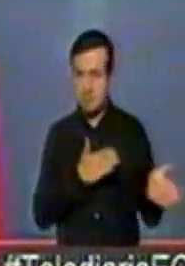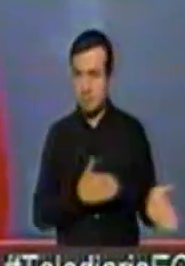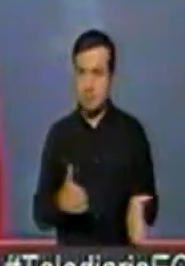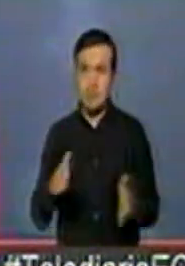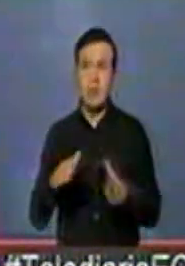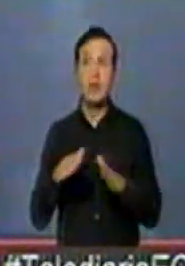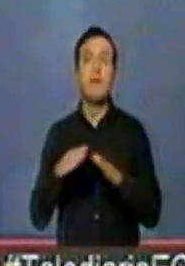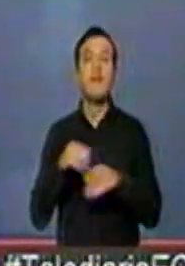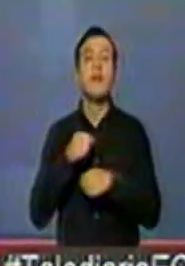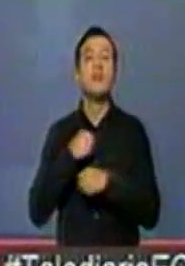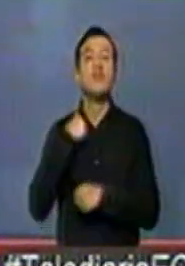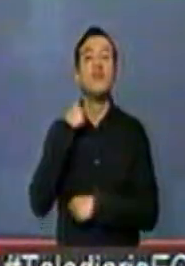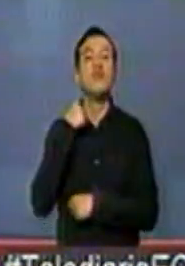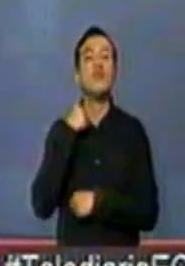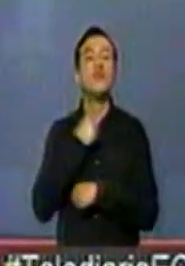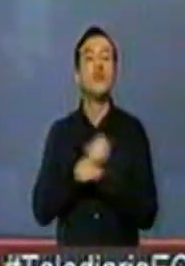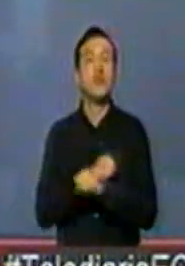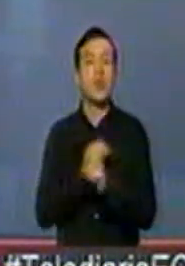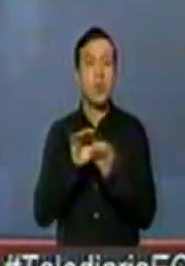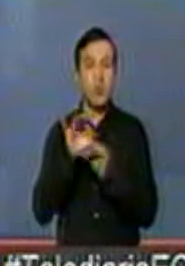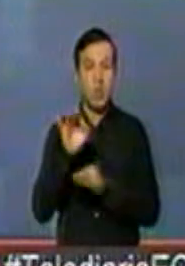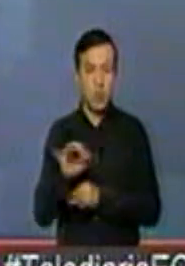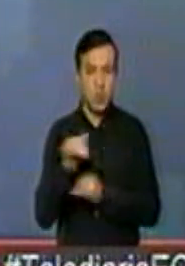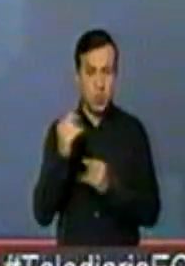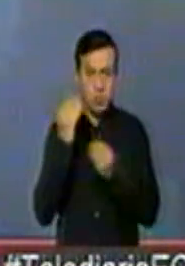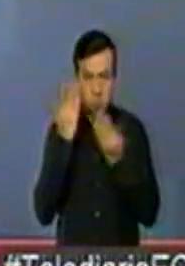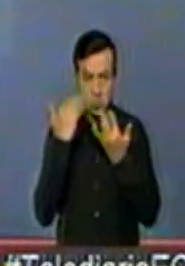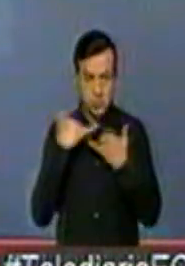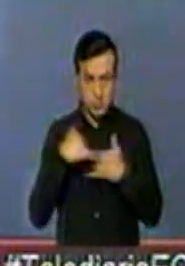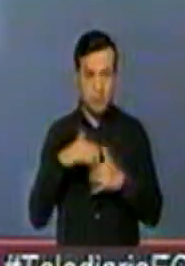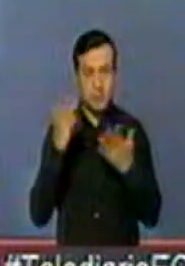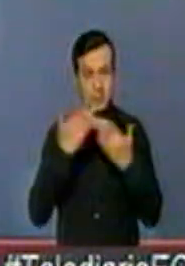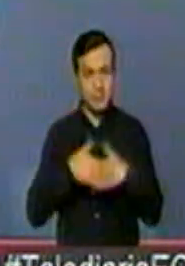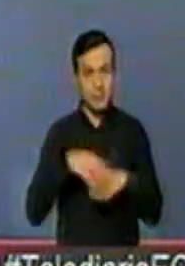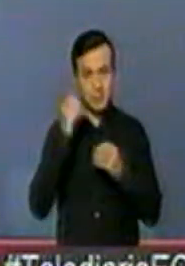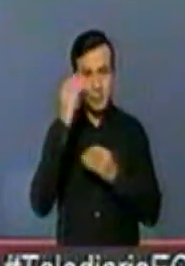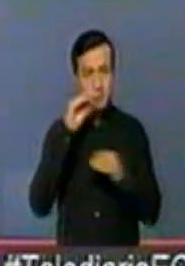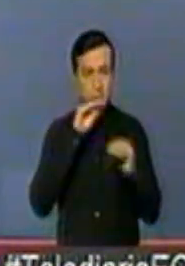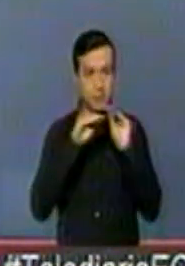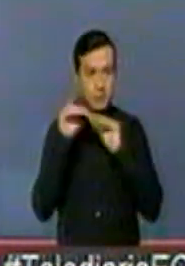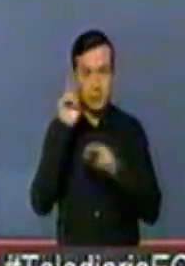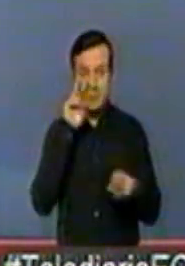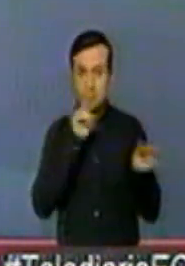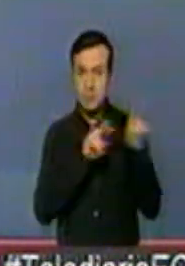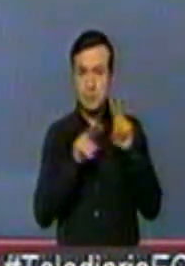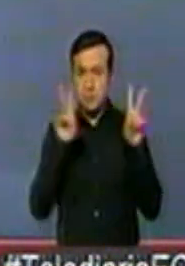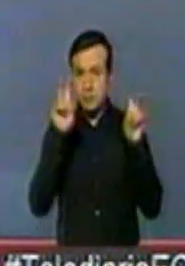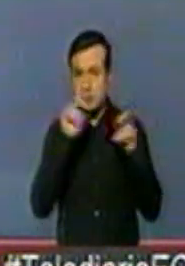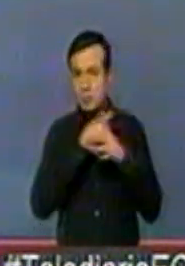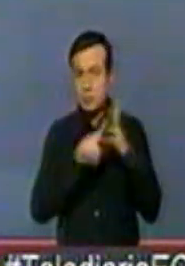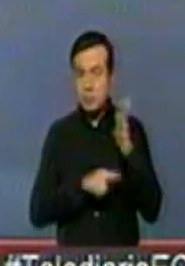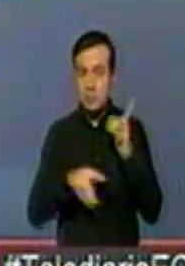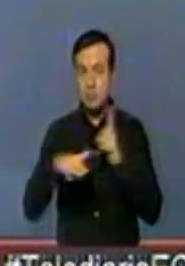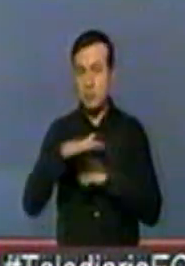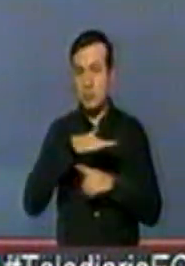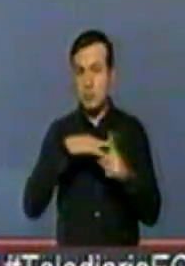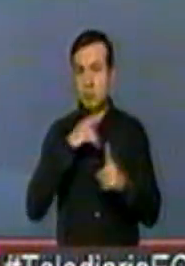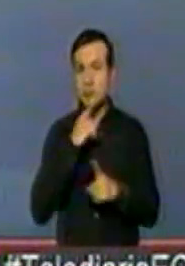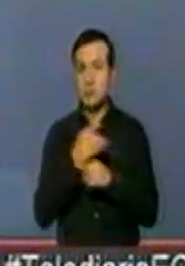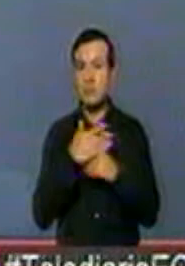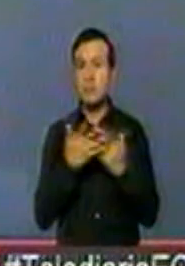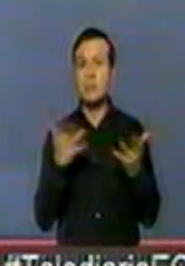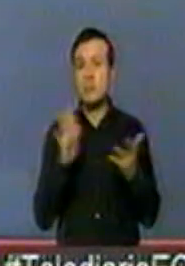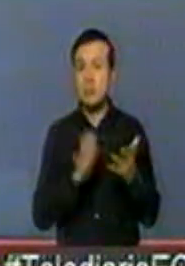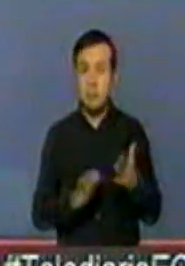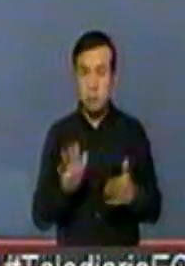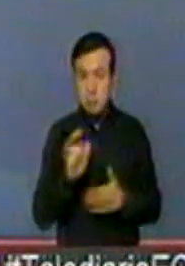del pueblo Freddy Carrión, hoy con nosotros en Primera Impresión. Con él finalizamos este espacio de análisis de los temas de coyuntura que le competen al